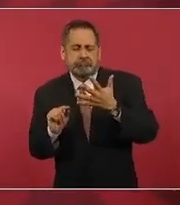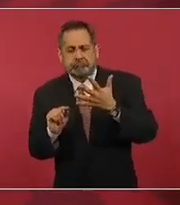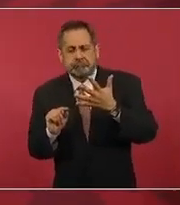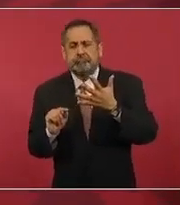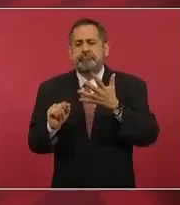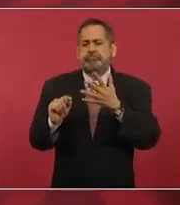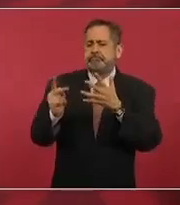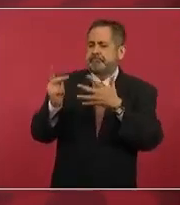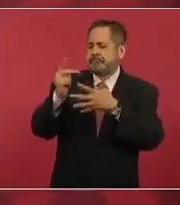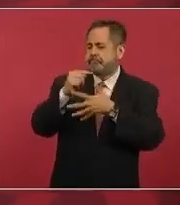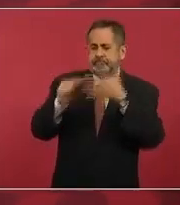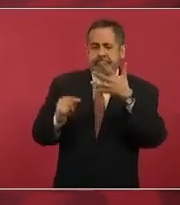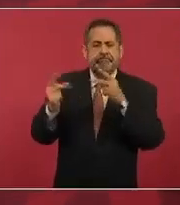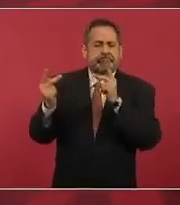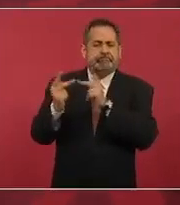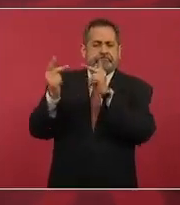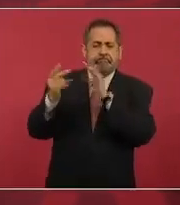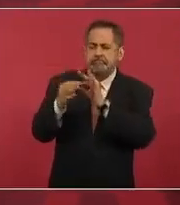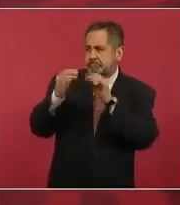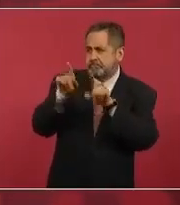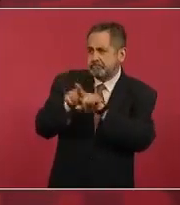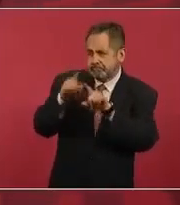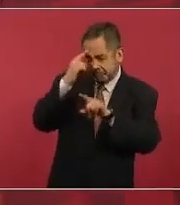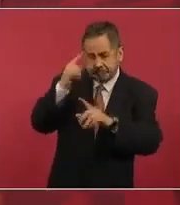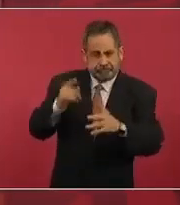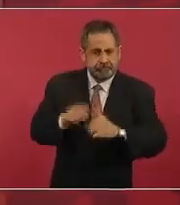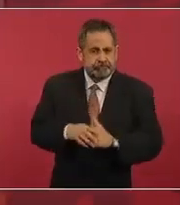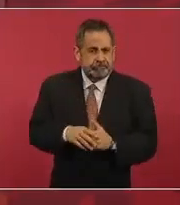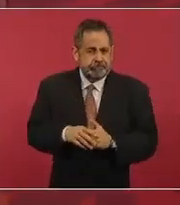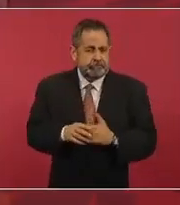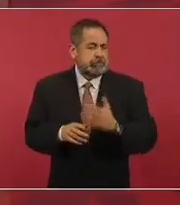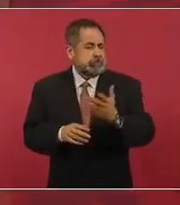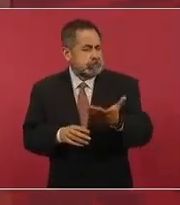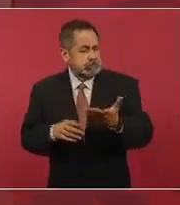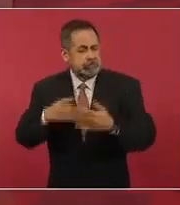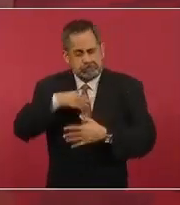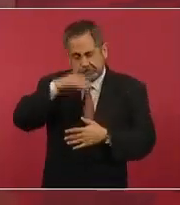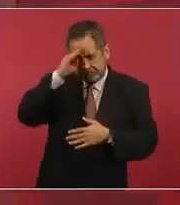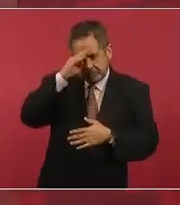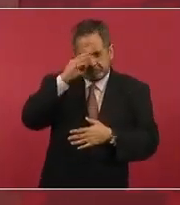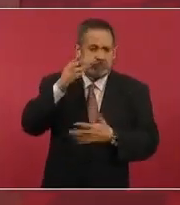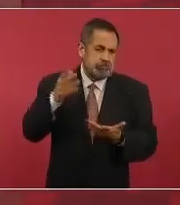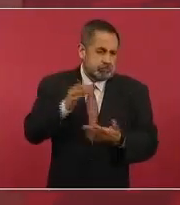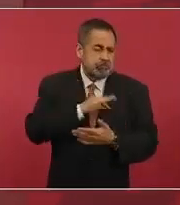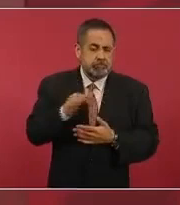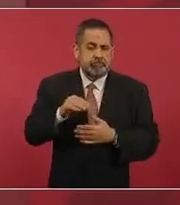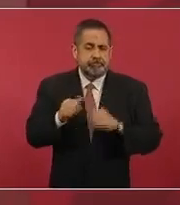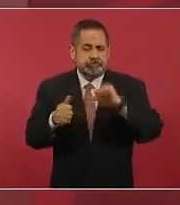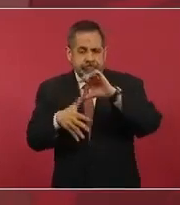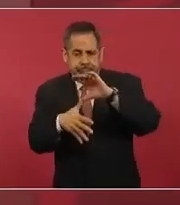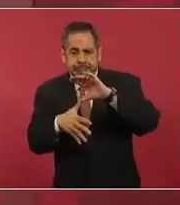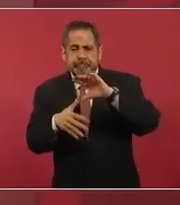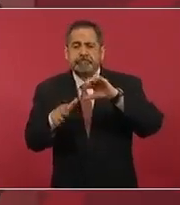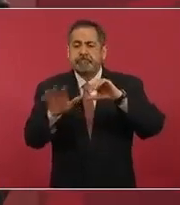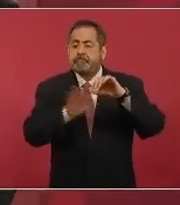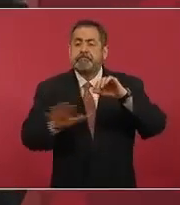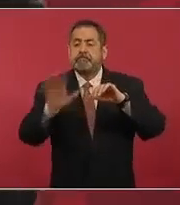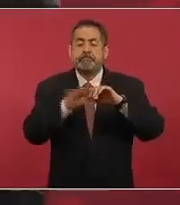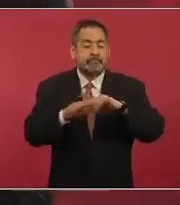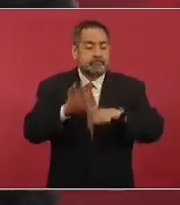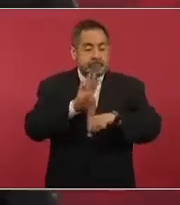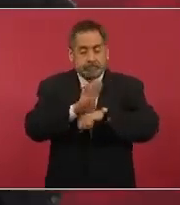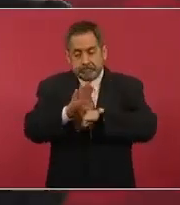Solo pienso que, independientemente de esta alianza en nuestra América, debe de